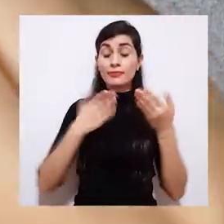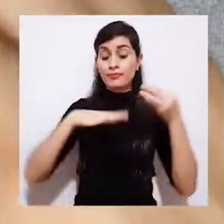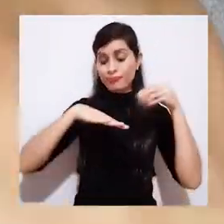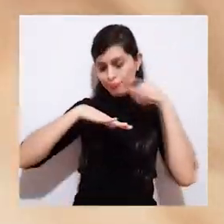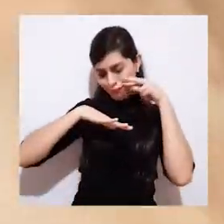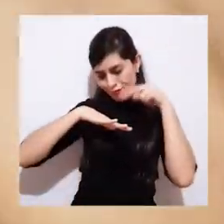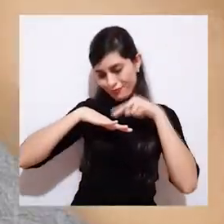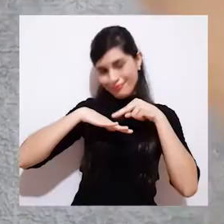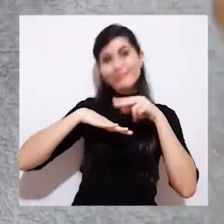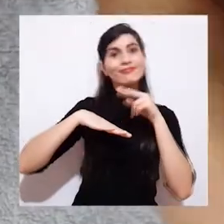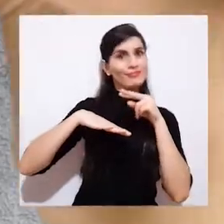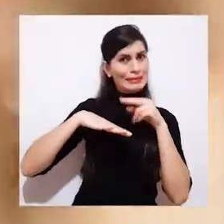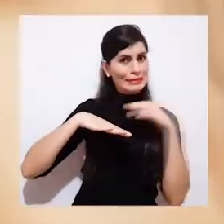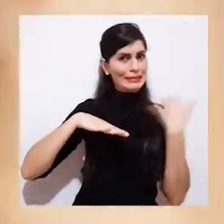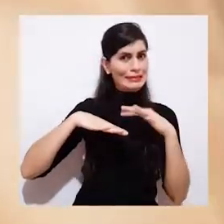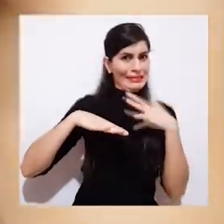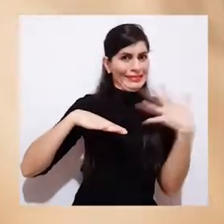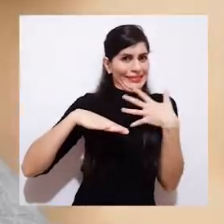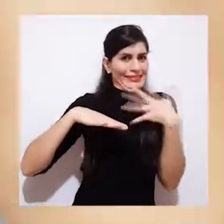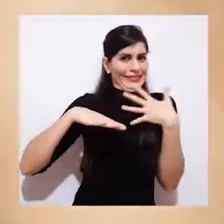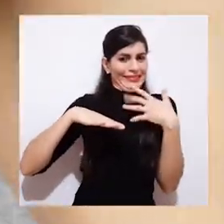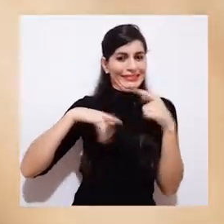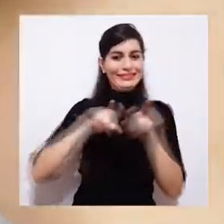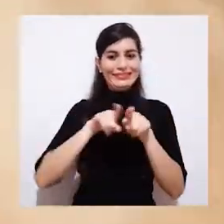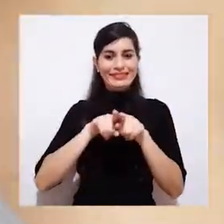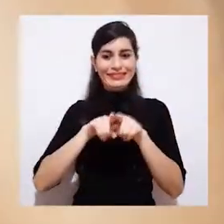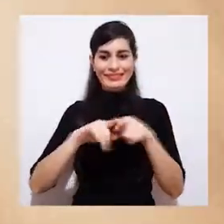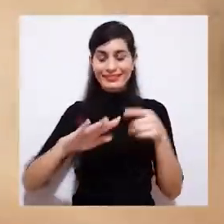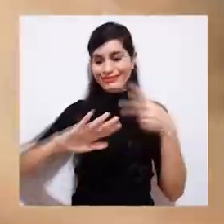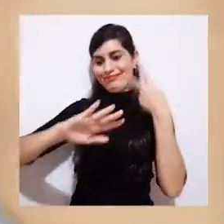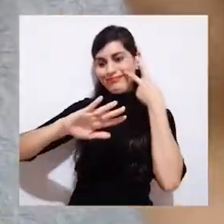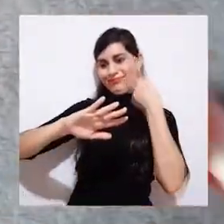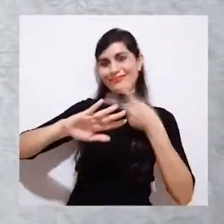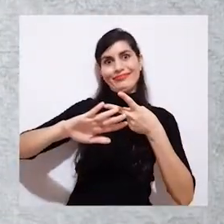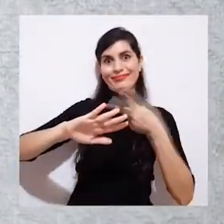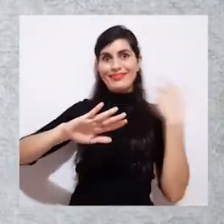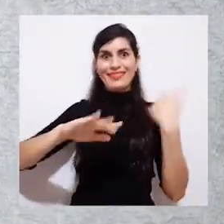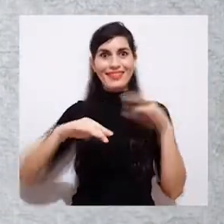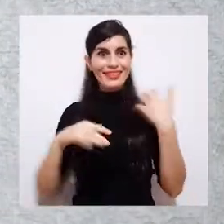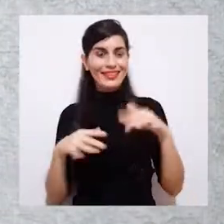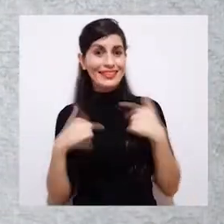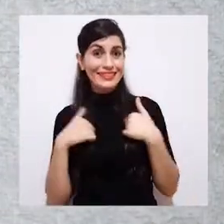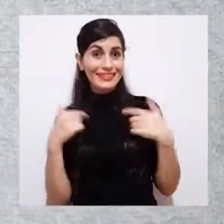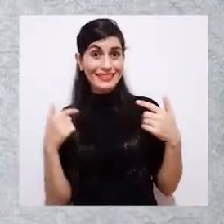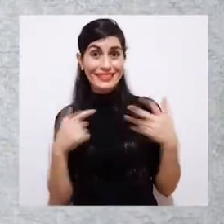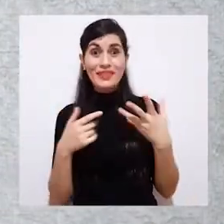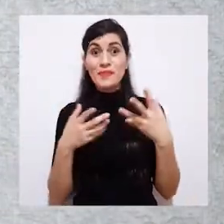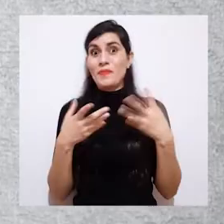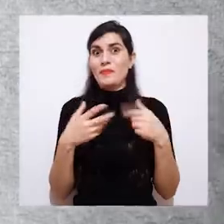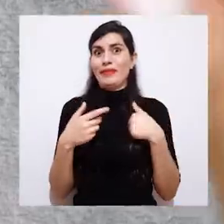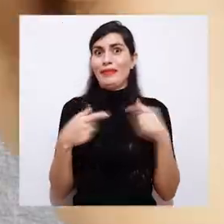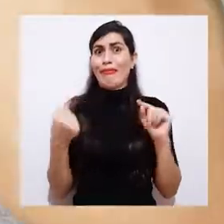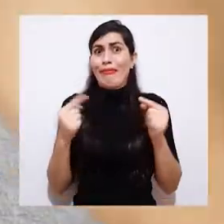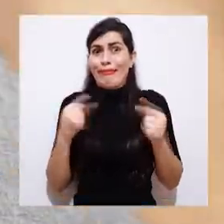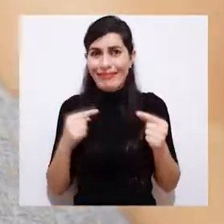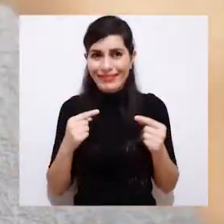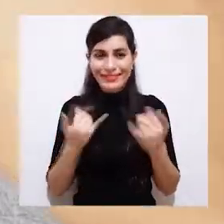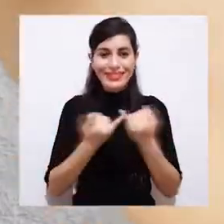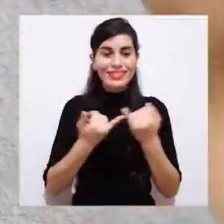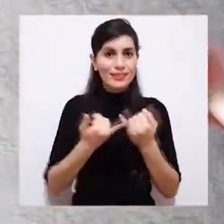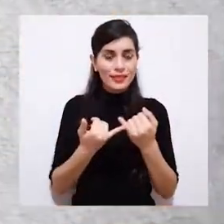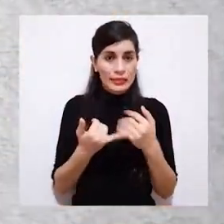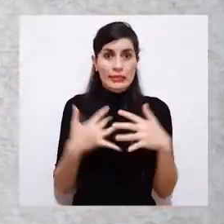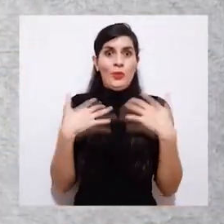un poco más real. Bueno, tan real de que yo creo que ya a este punto, no sé, ya a mí ya casi que me duele, me parece que sí es de